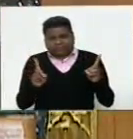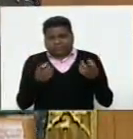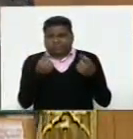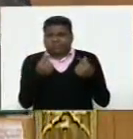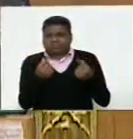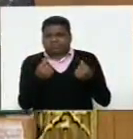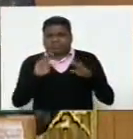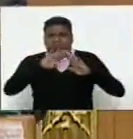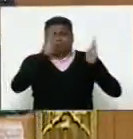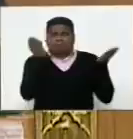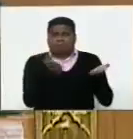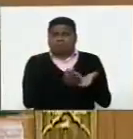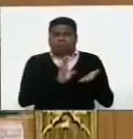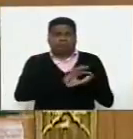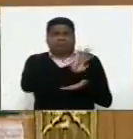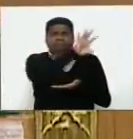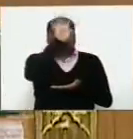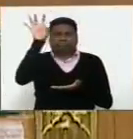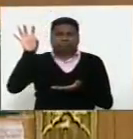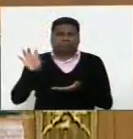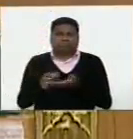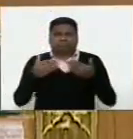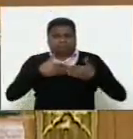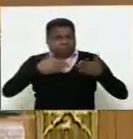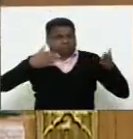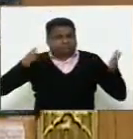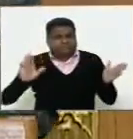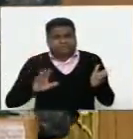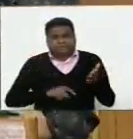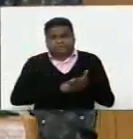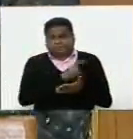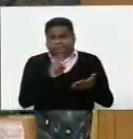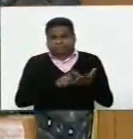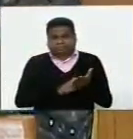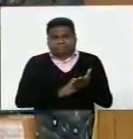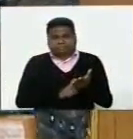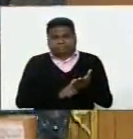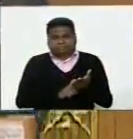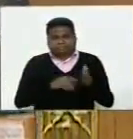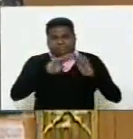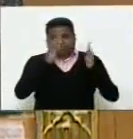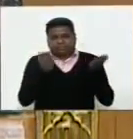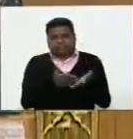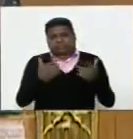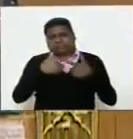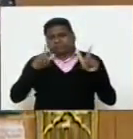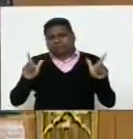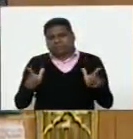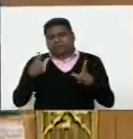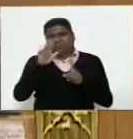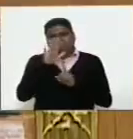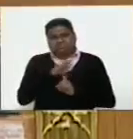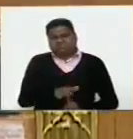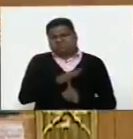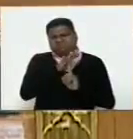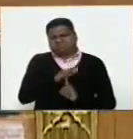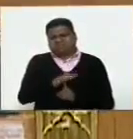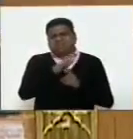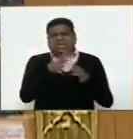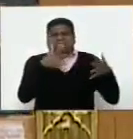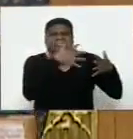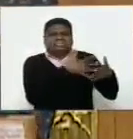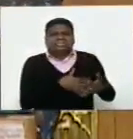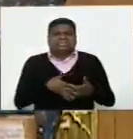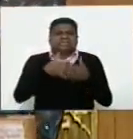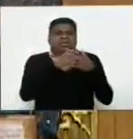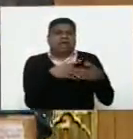mundial, que está abriendo un escenario al planeta de liberación de la dictadura del dólar, que